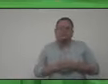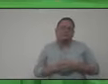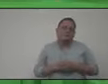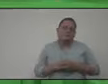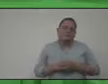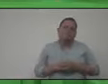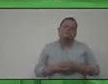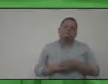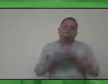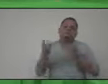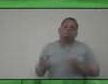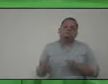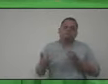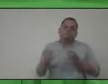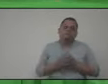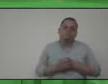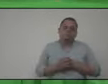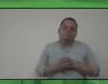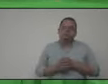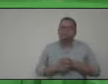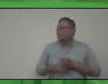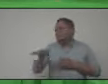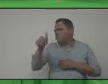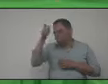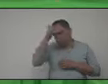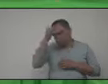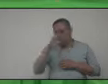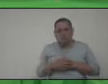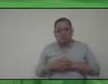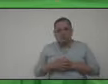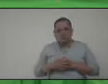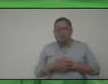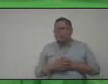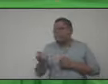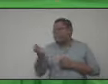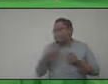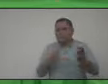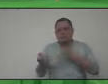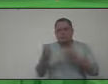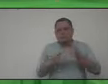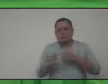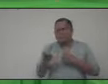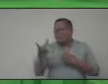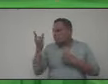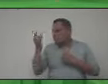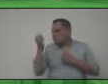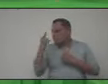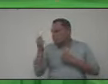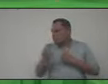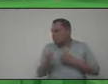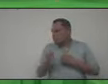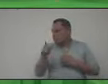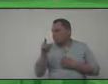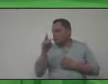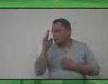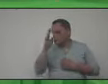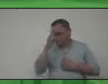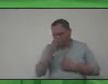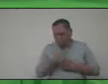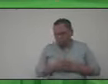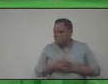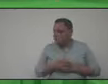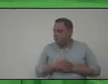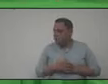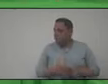Entonces, básicamente, pues han sido como las preguntas. No sé si haya otras preguntas básicas en este